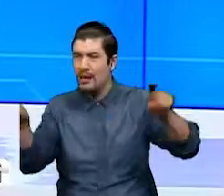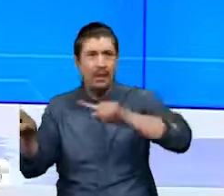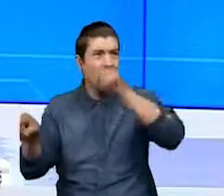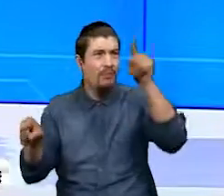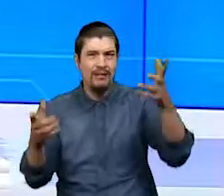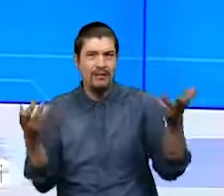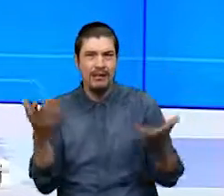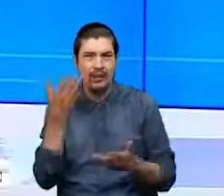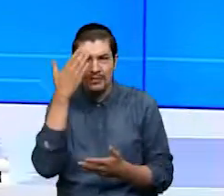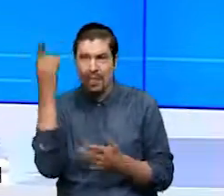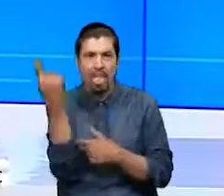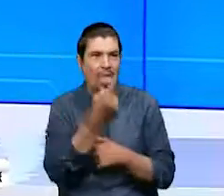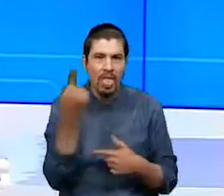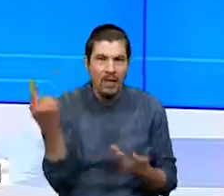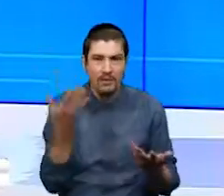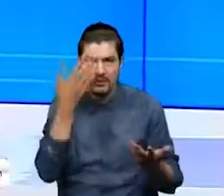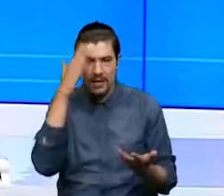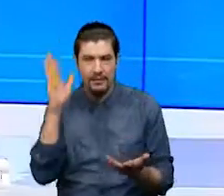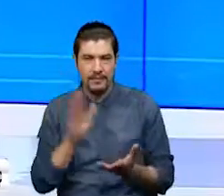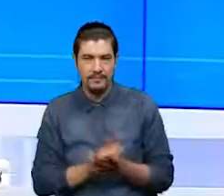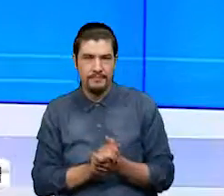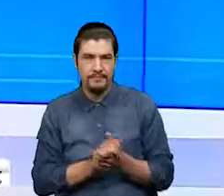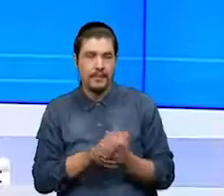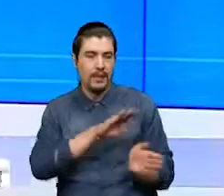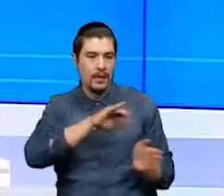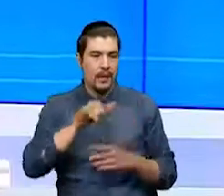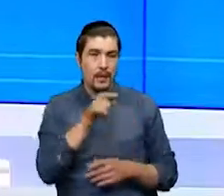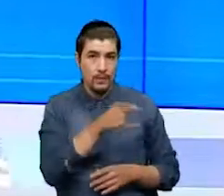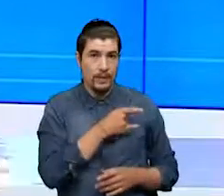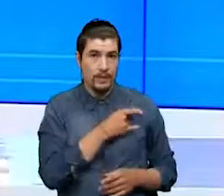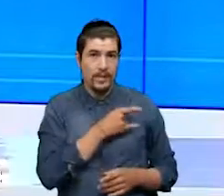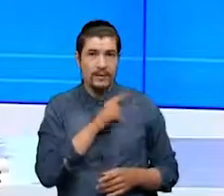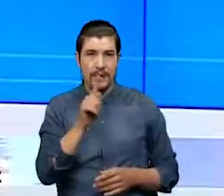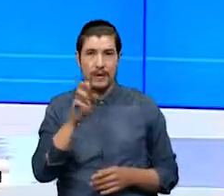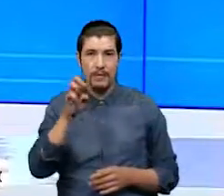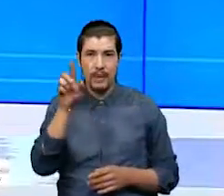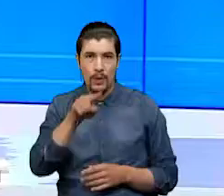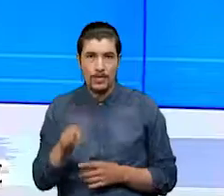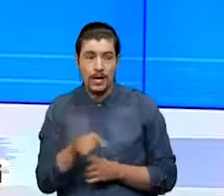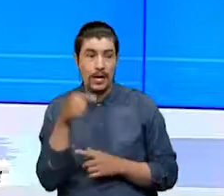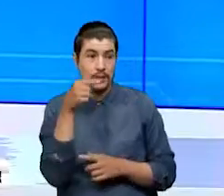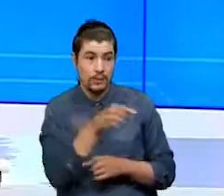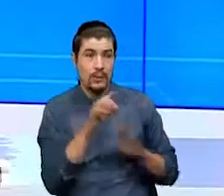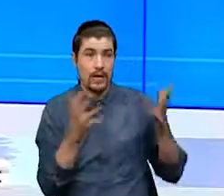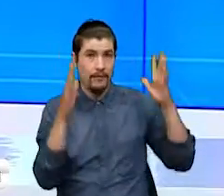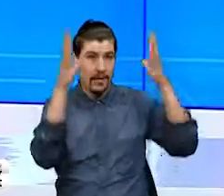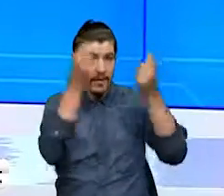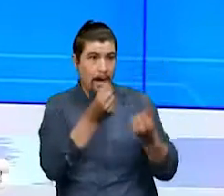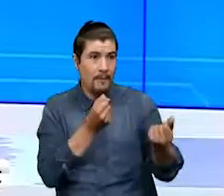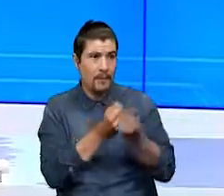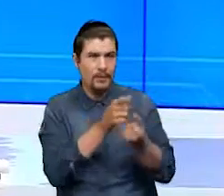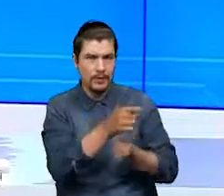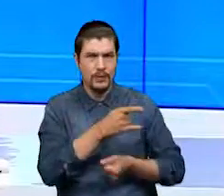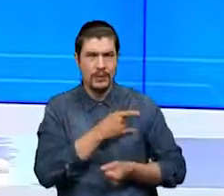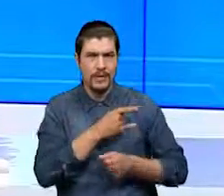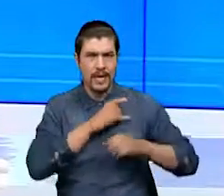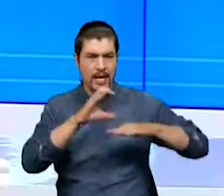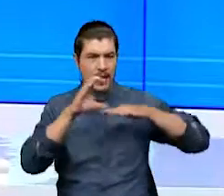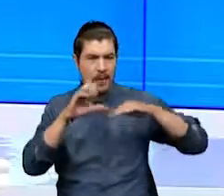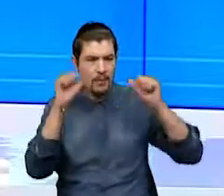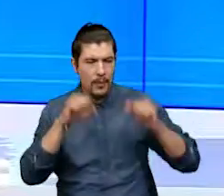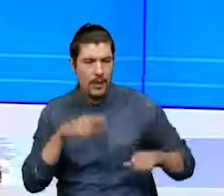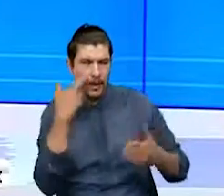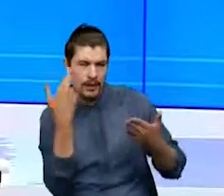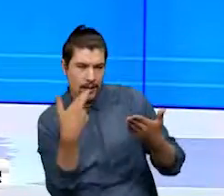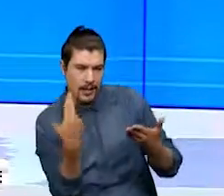vamos con más noticias en la universidad francisco de paula santander se llevó a cabo un evento en pro de la universidad del catatumbo para evaluar los avances de este